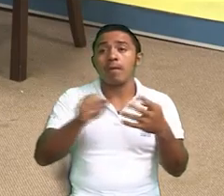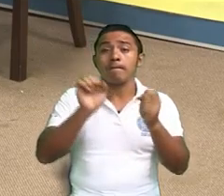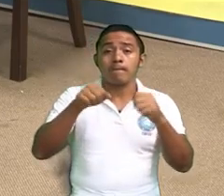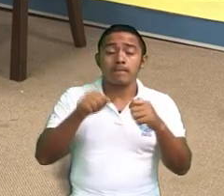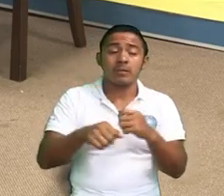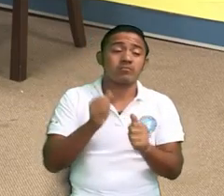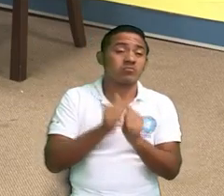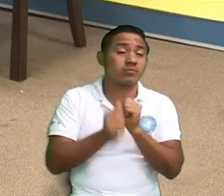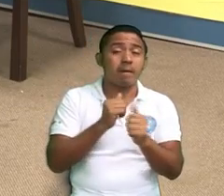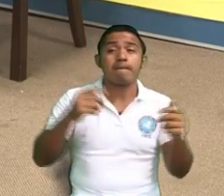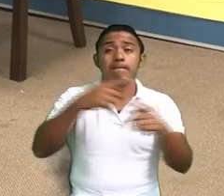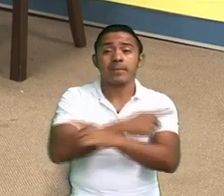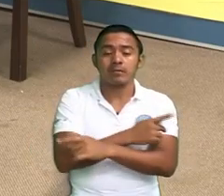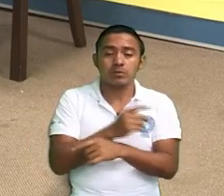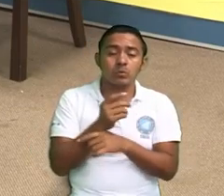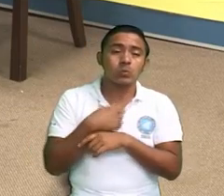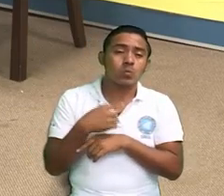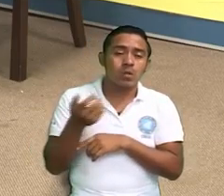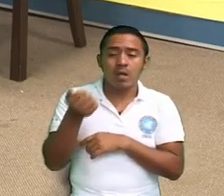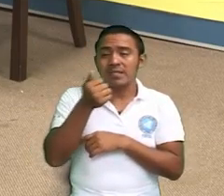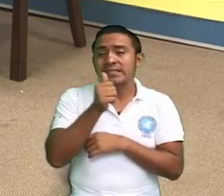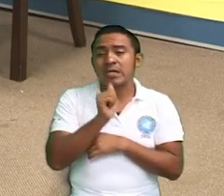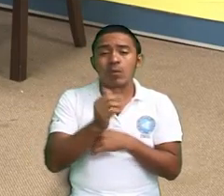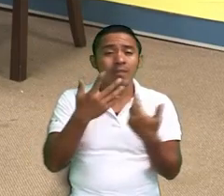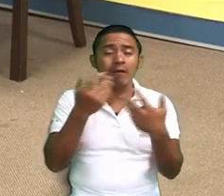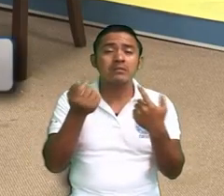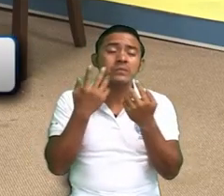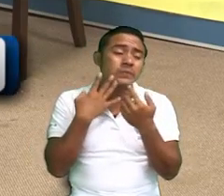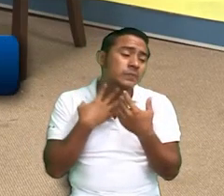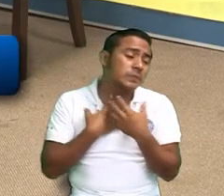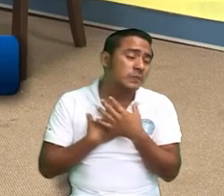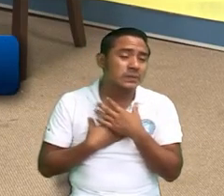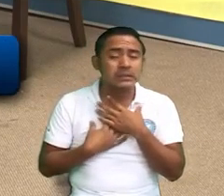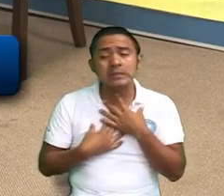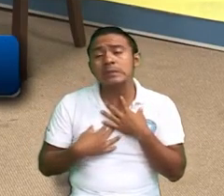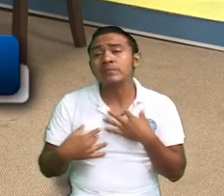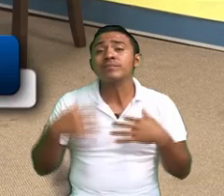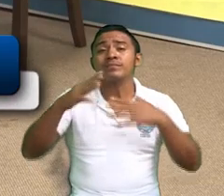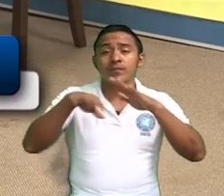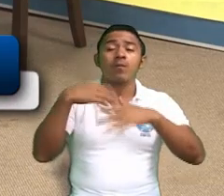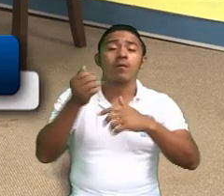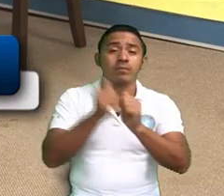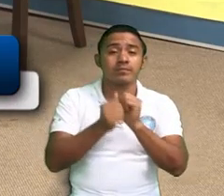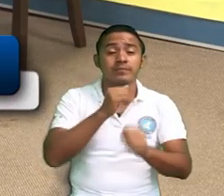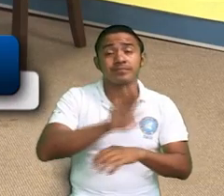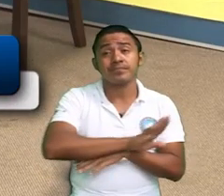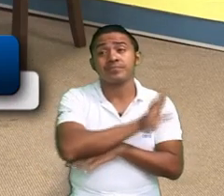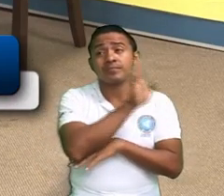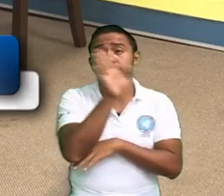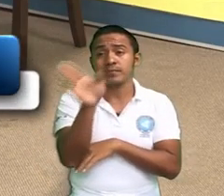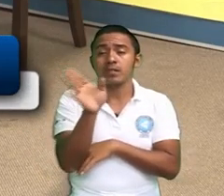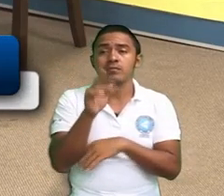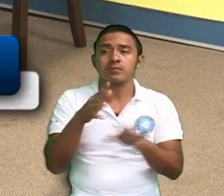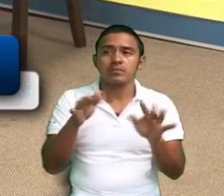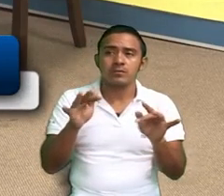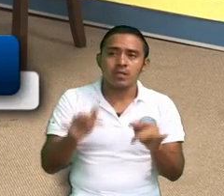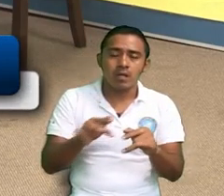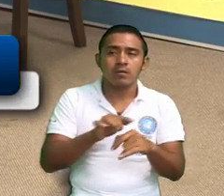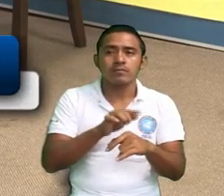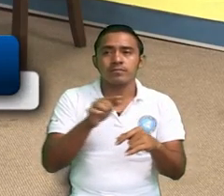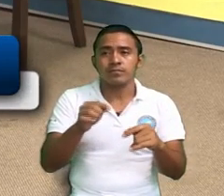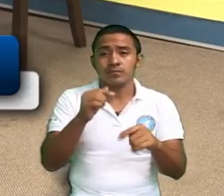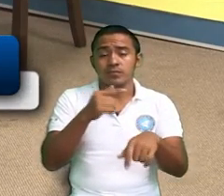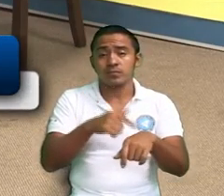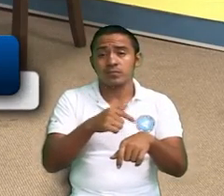una complicación como es la deshidratación. Y que en muchísimas ocasiones ellos llegan hasta que ya están con deshidratación y